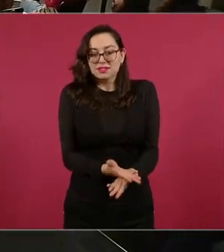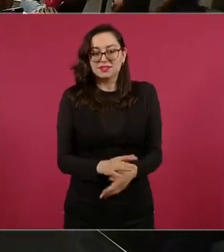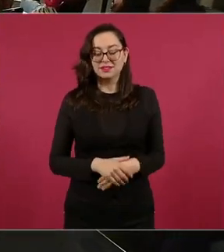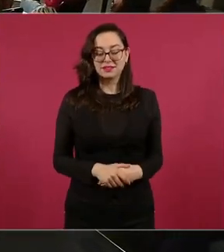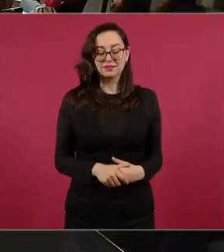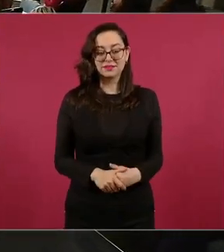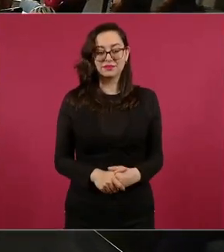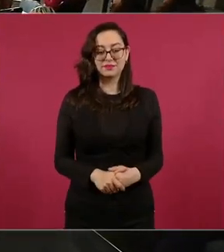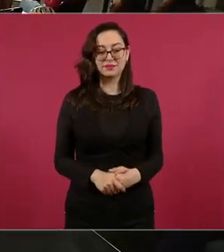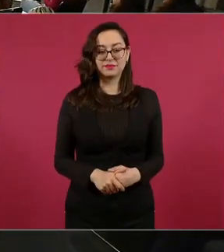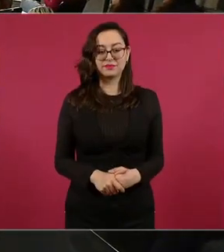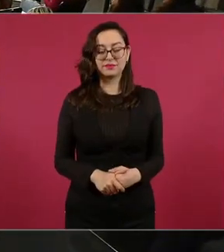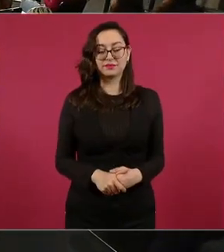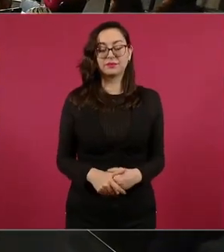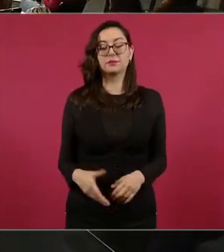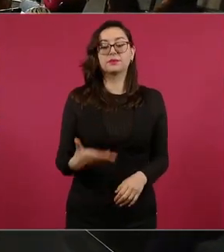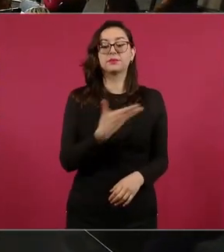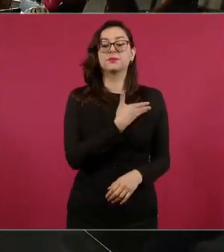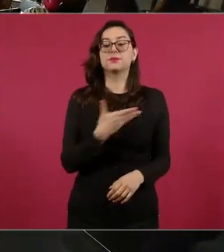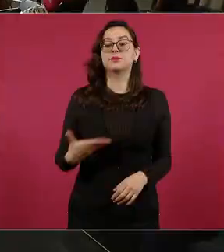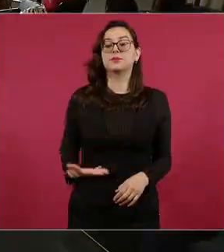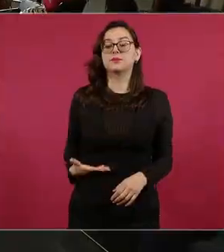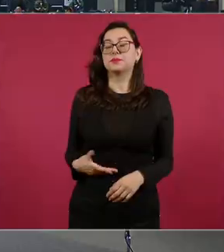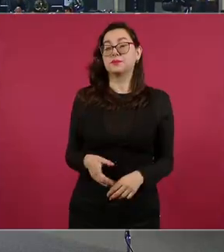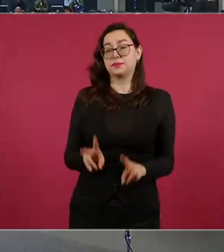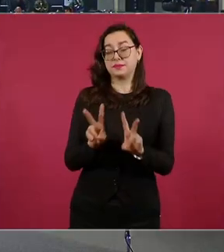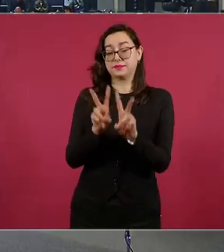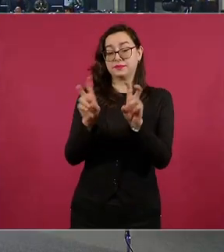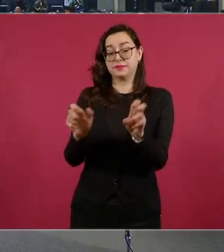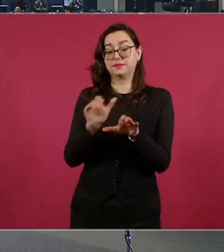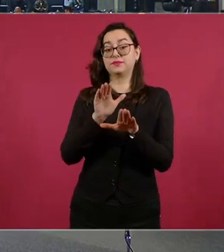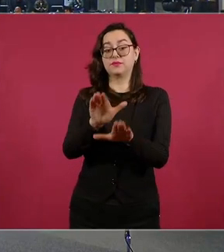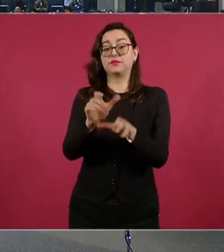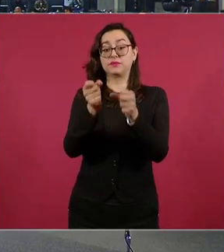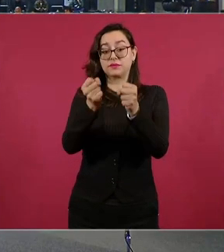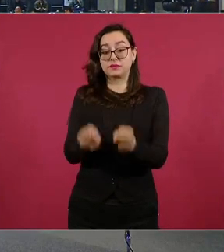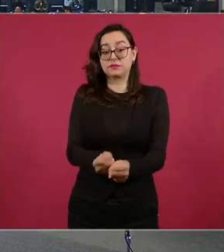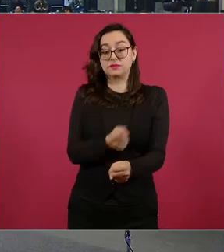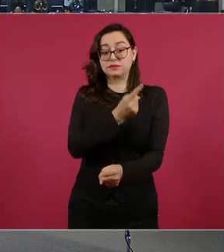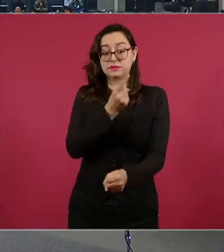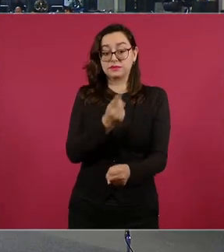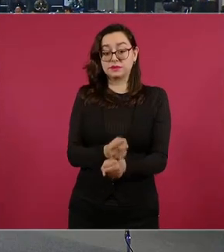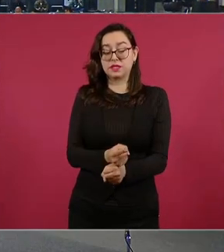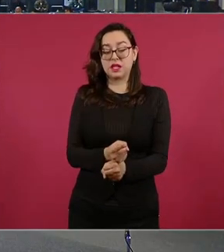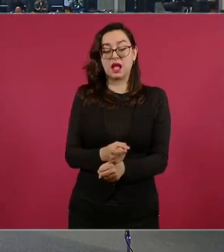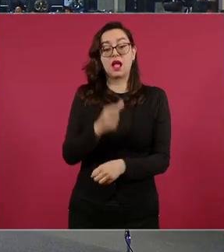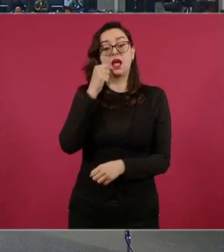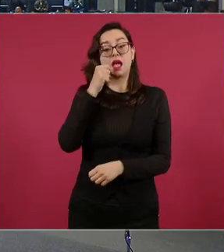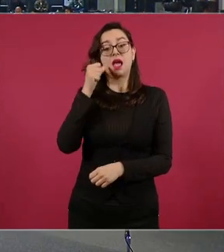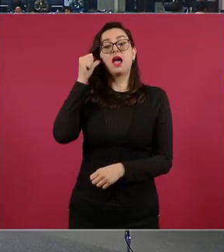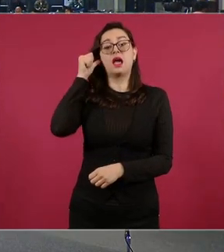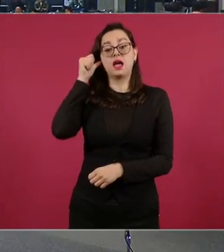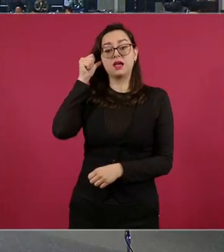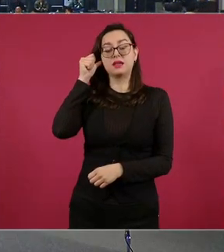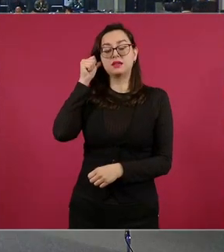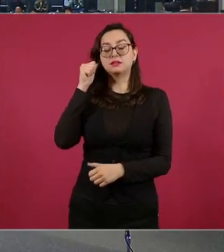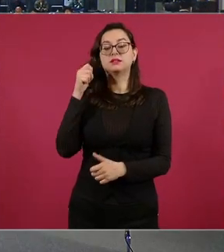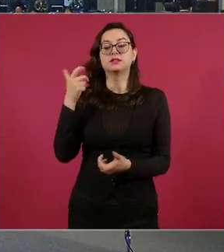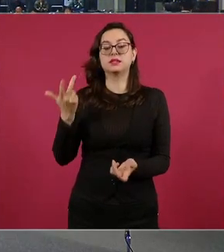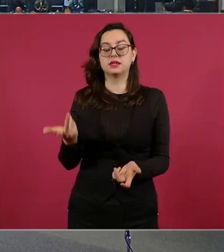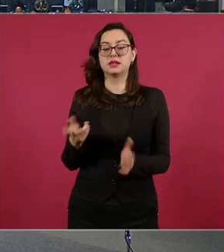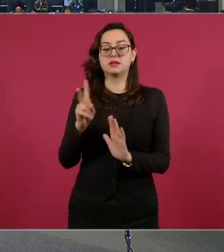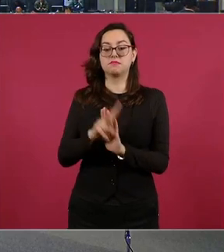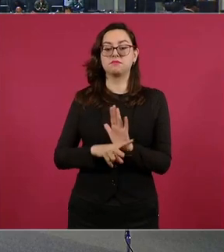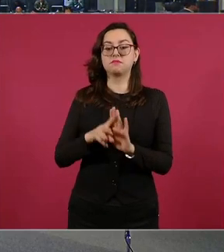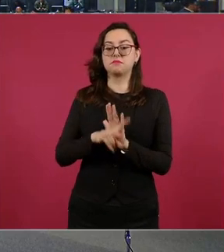presidente y agregando en esta parte de la seguridad que usted decía ayer se circularon videos de